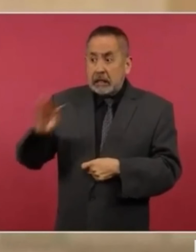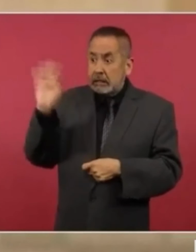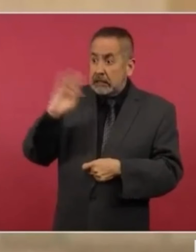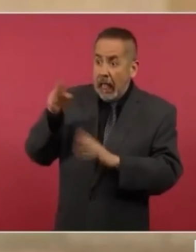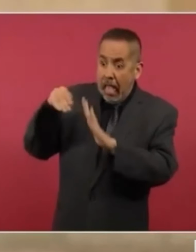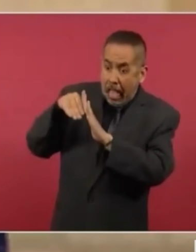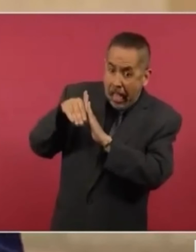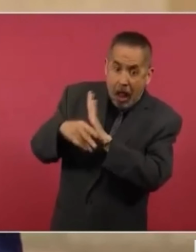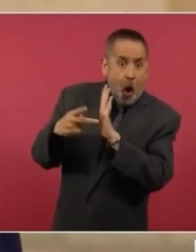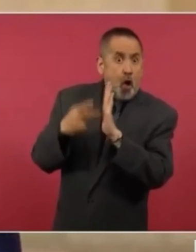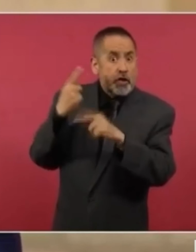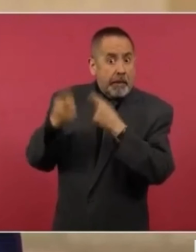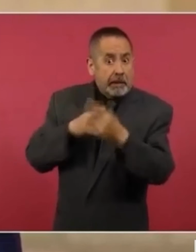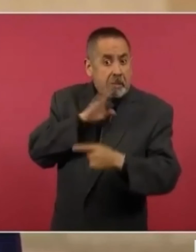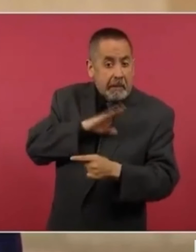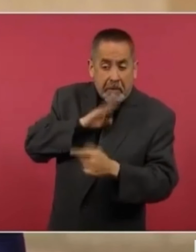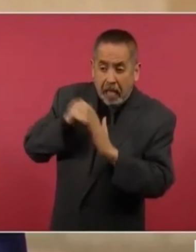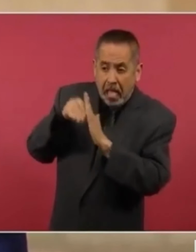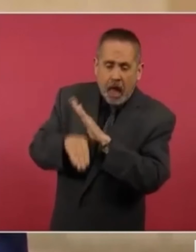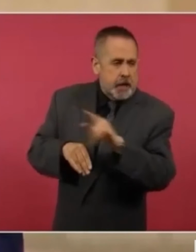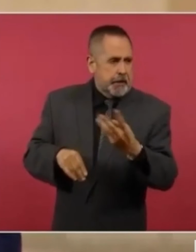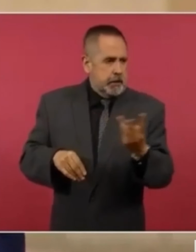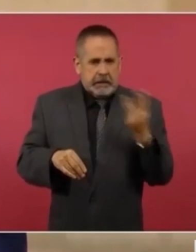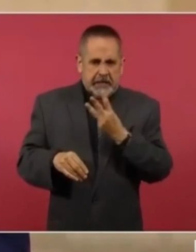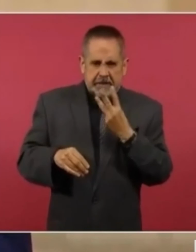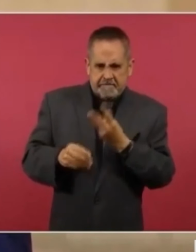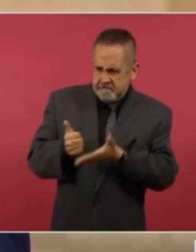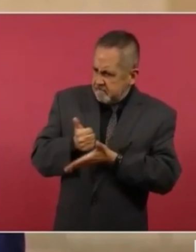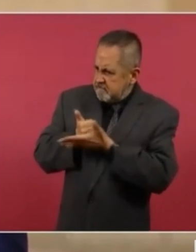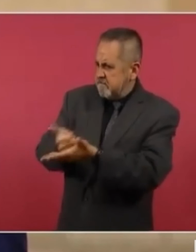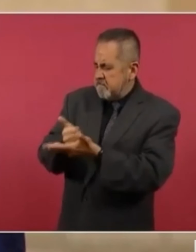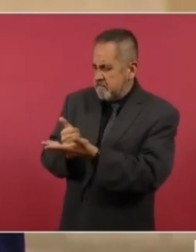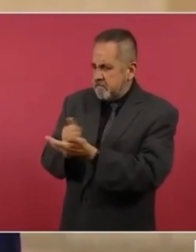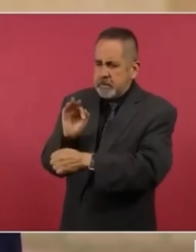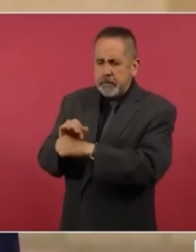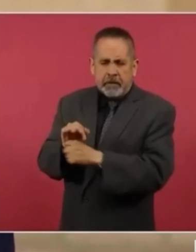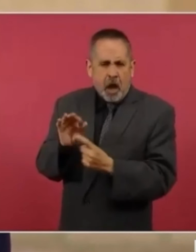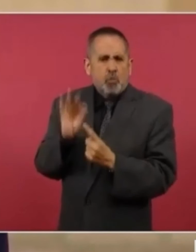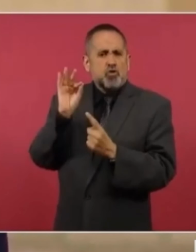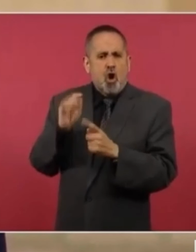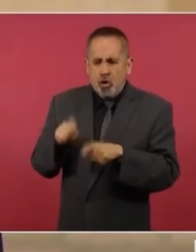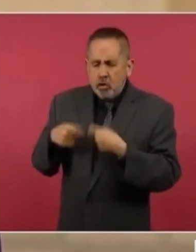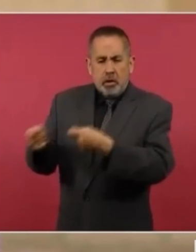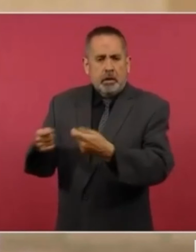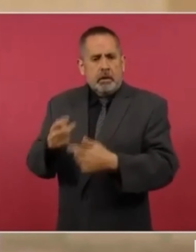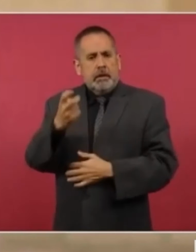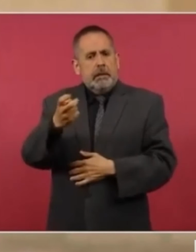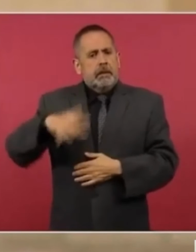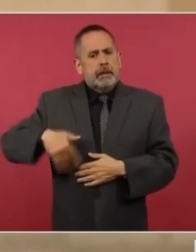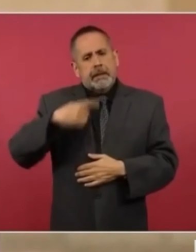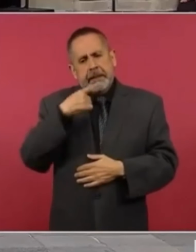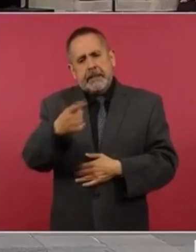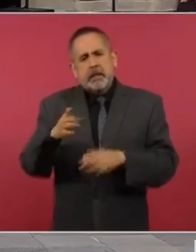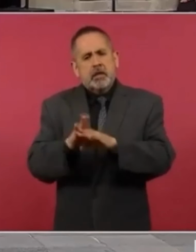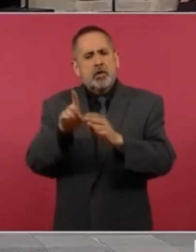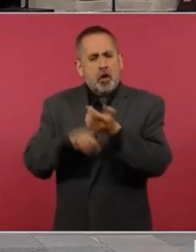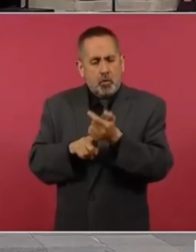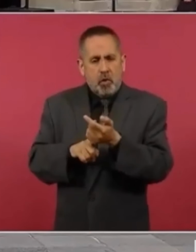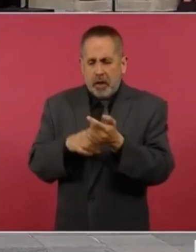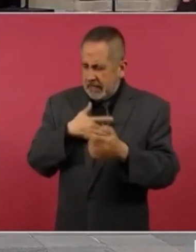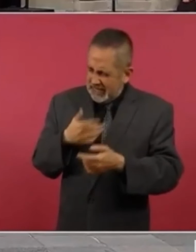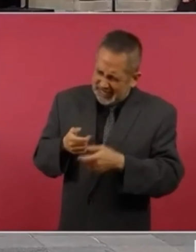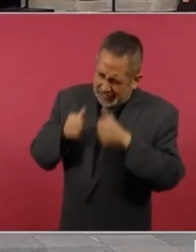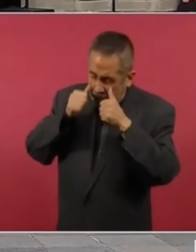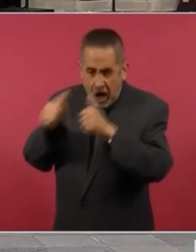deteriorarse nuevamente, tengamos opciones. Como ya he dicho, vamos a asegurarnos de que lo que hagamos esta